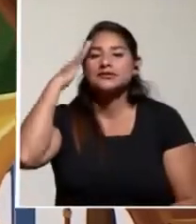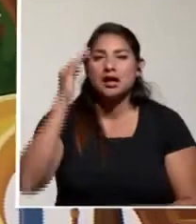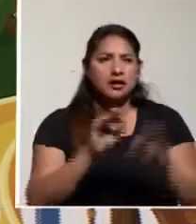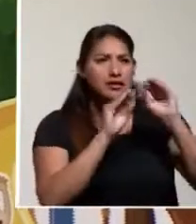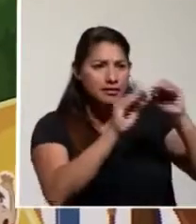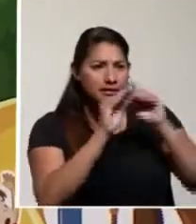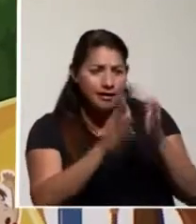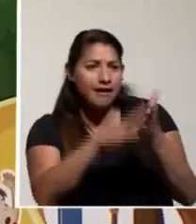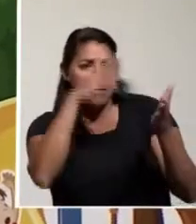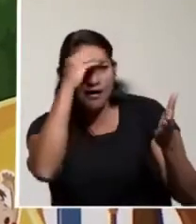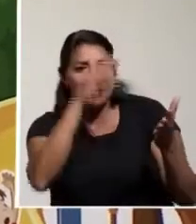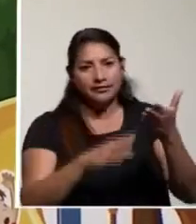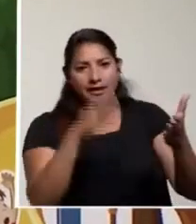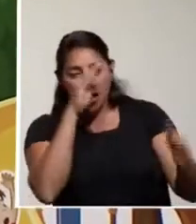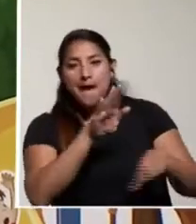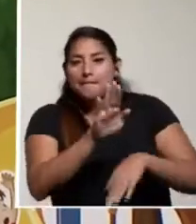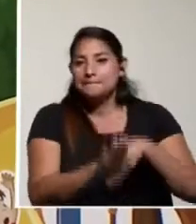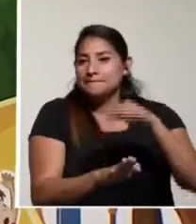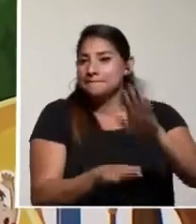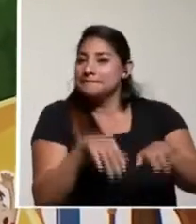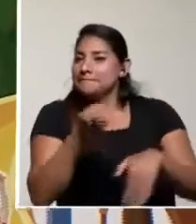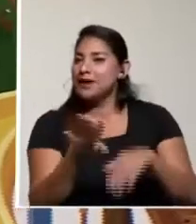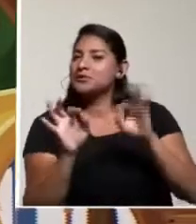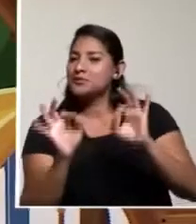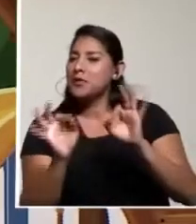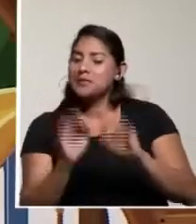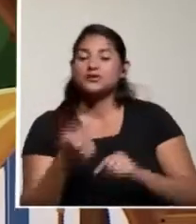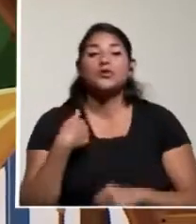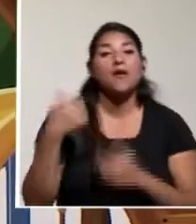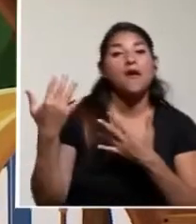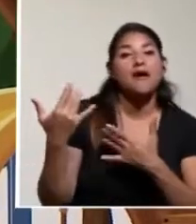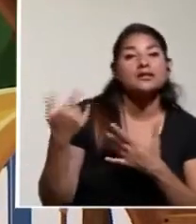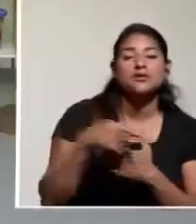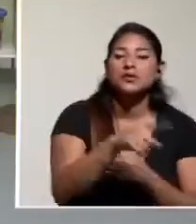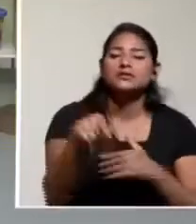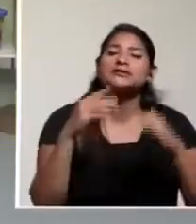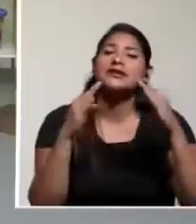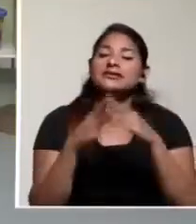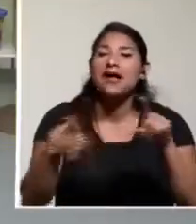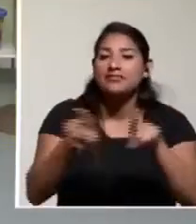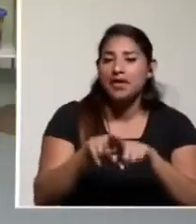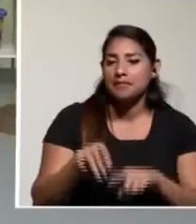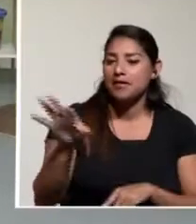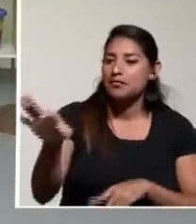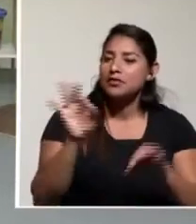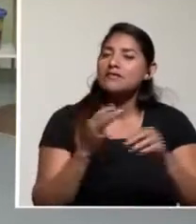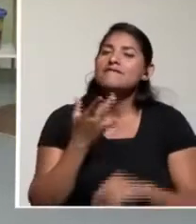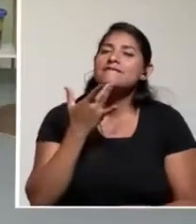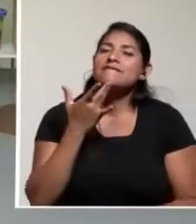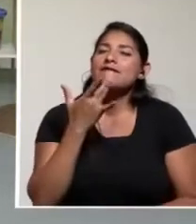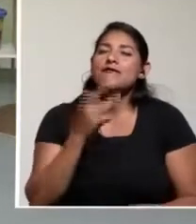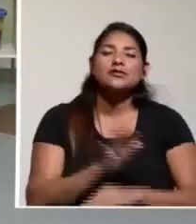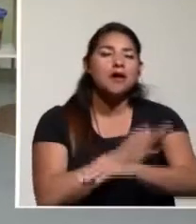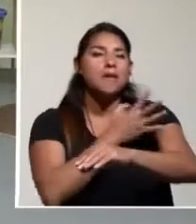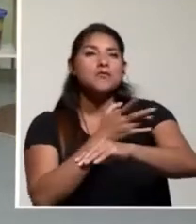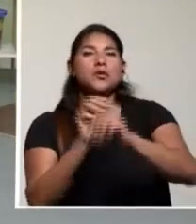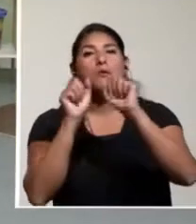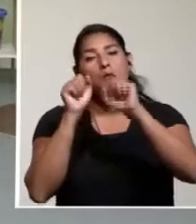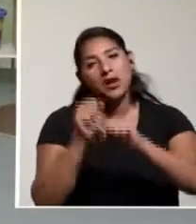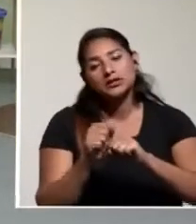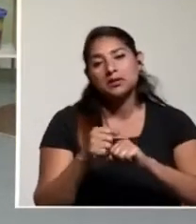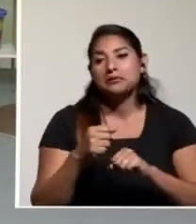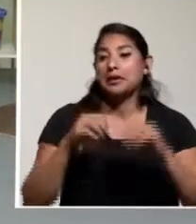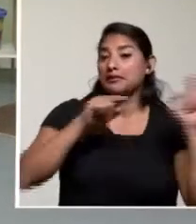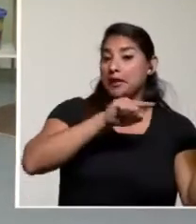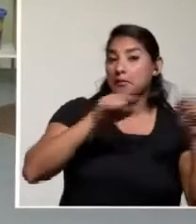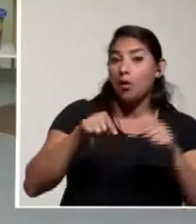maestra aquí que les enseña los pasos. Yo lo que espero es que también en casa escojan su música favorita. Puede ser la que